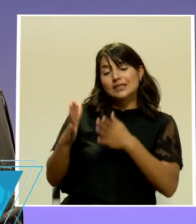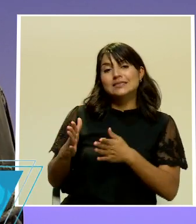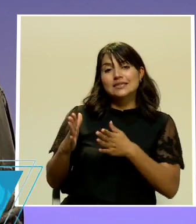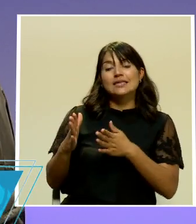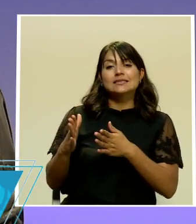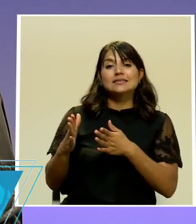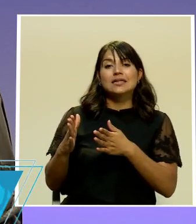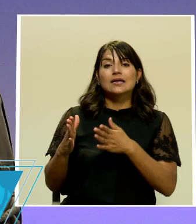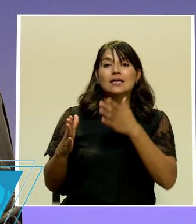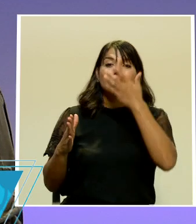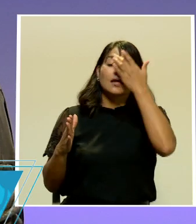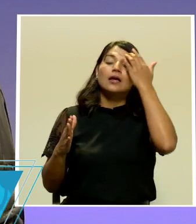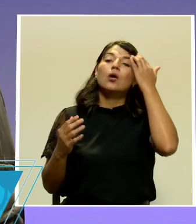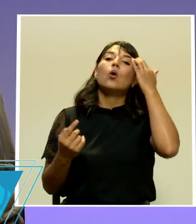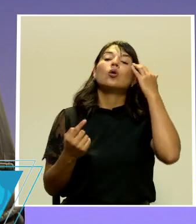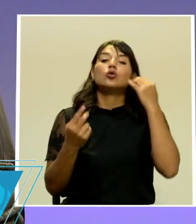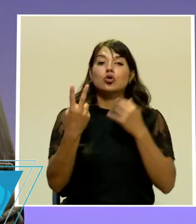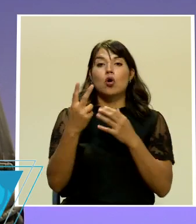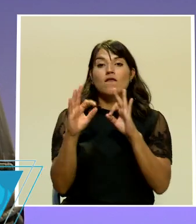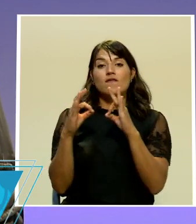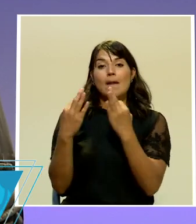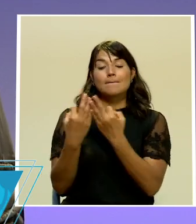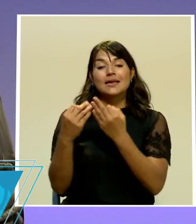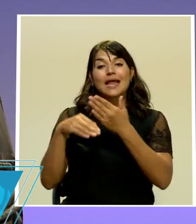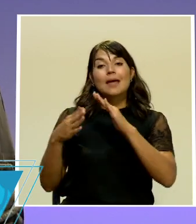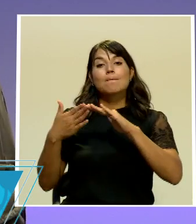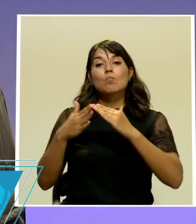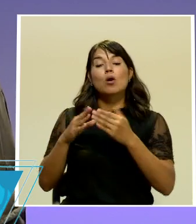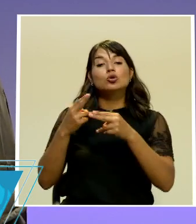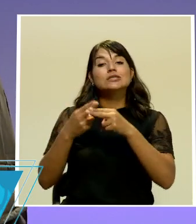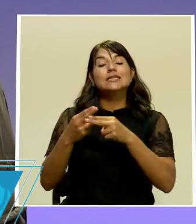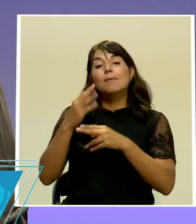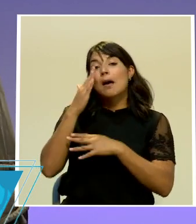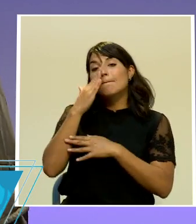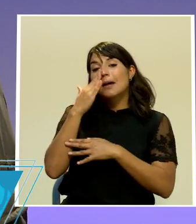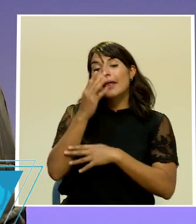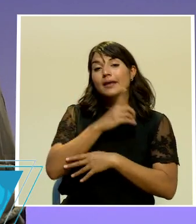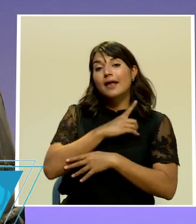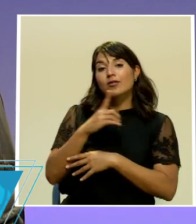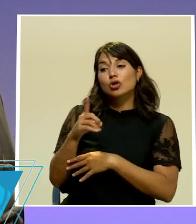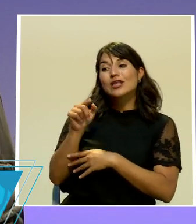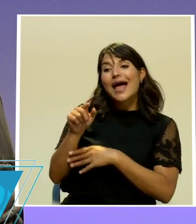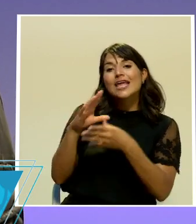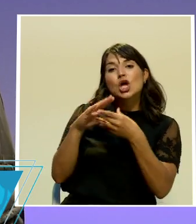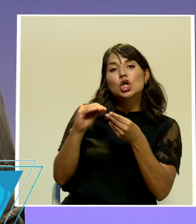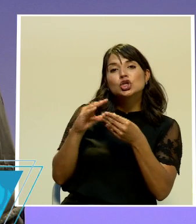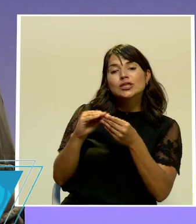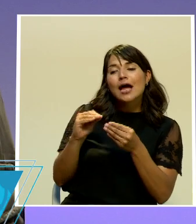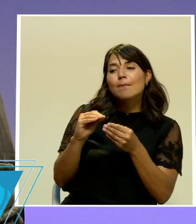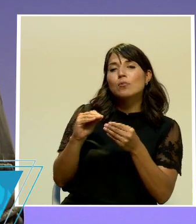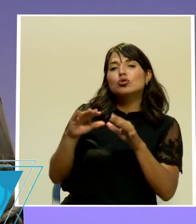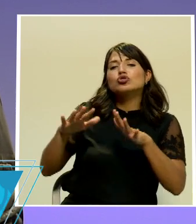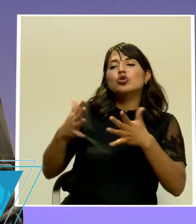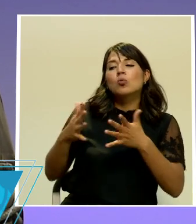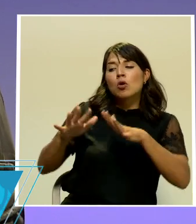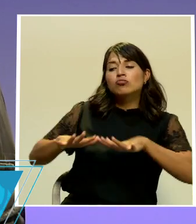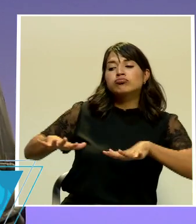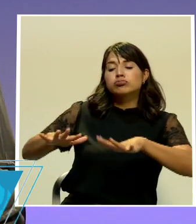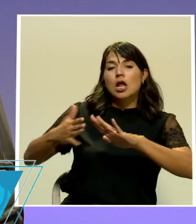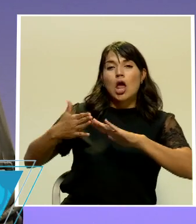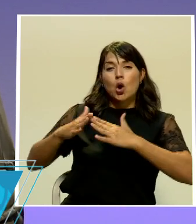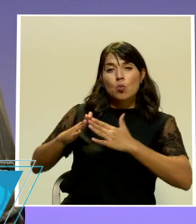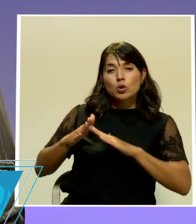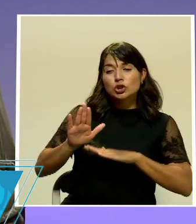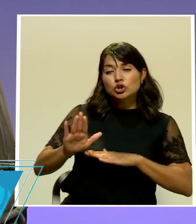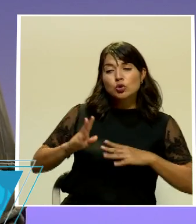Howlett y Fawarson en el pueblo de Madre de Dios, donde hacemos un retrato de esta comunidad y de esta vida que tienen